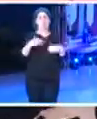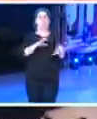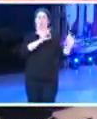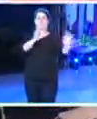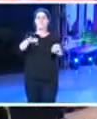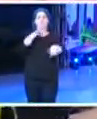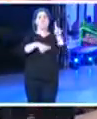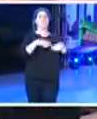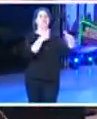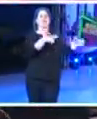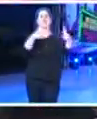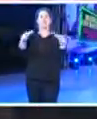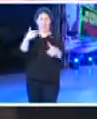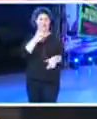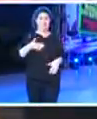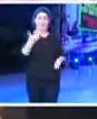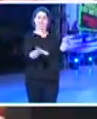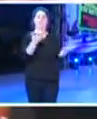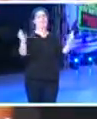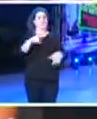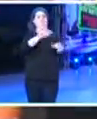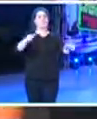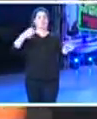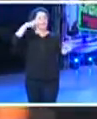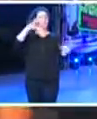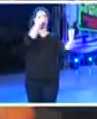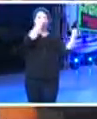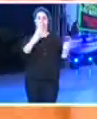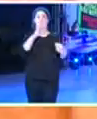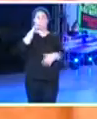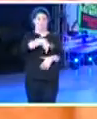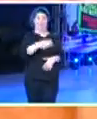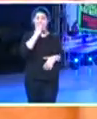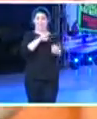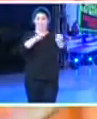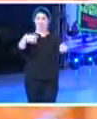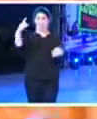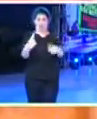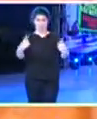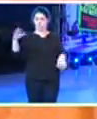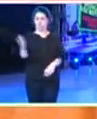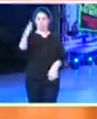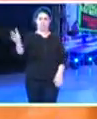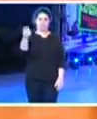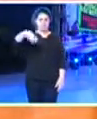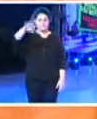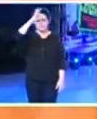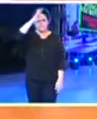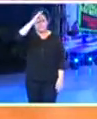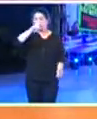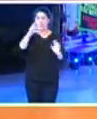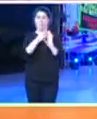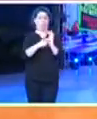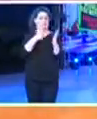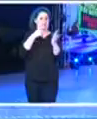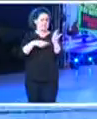cada apartado que se vaya a juntar. Porque aquí han pasado jurados que no tienen idea de lo que es